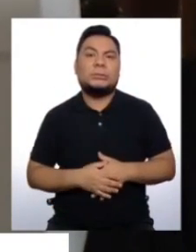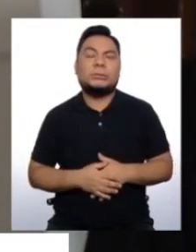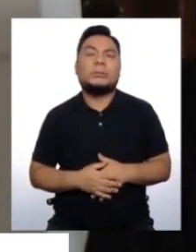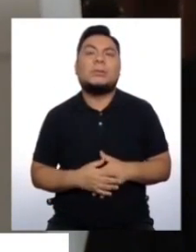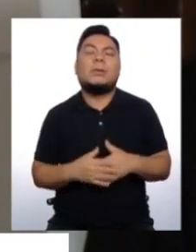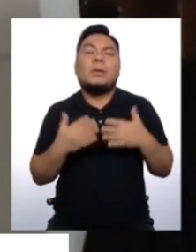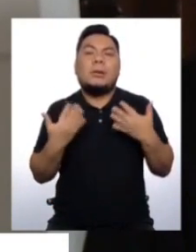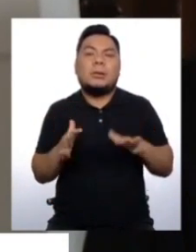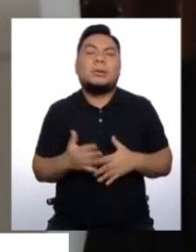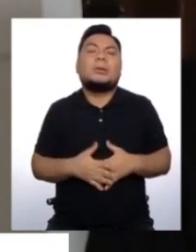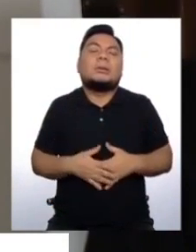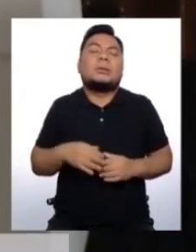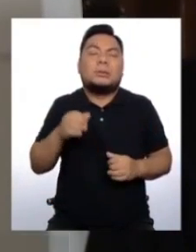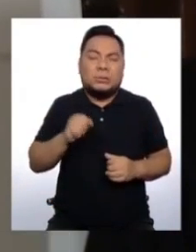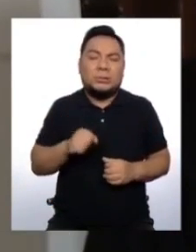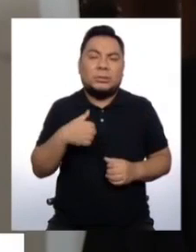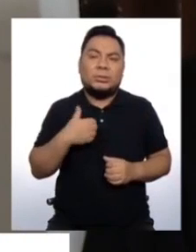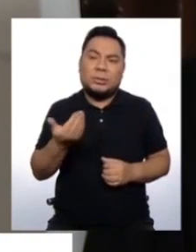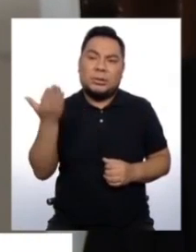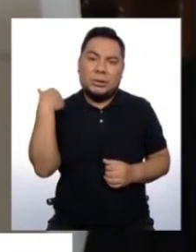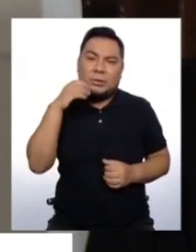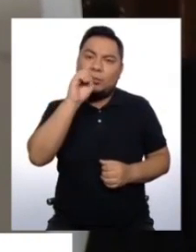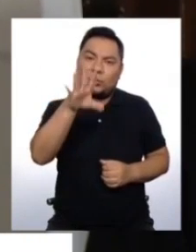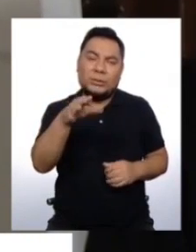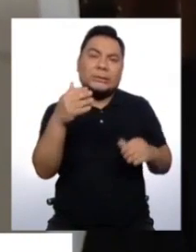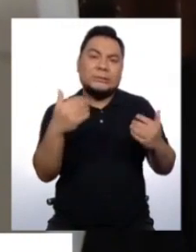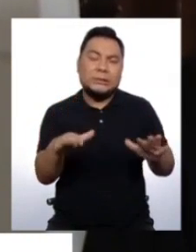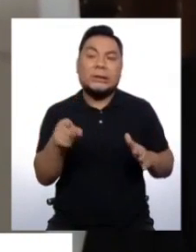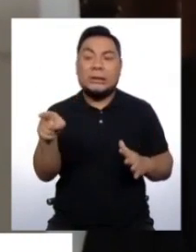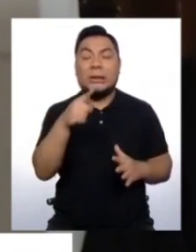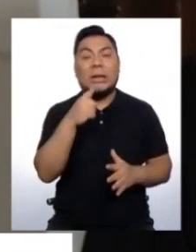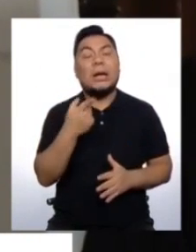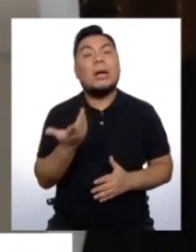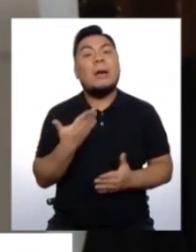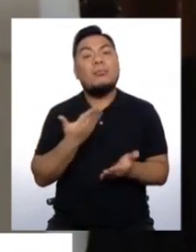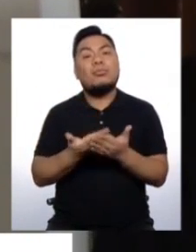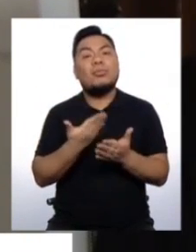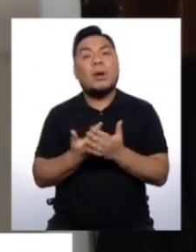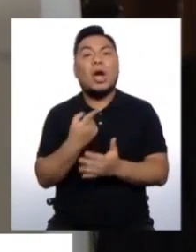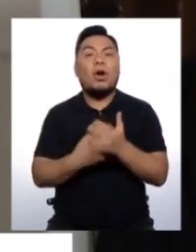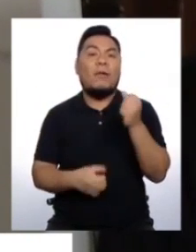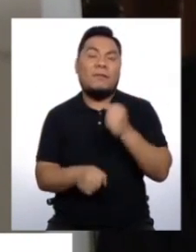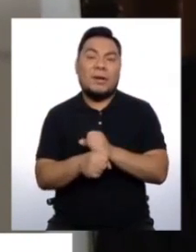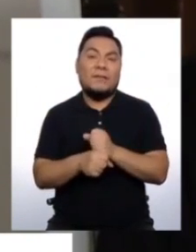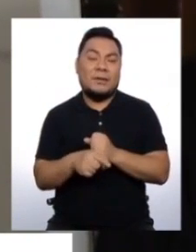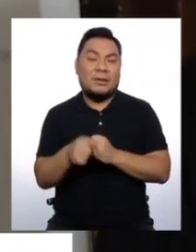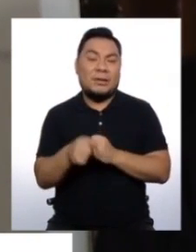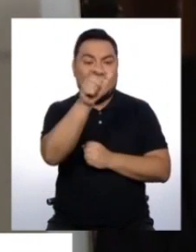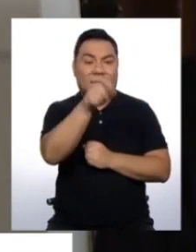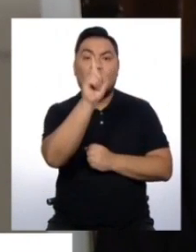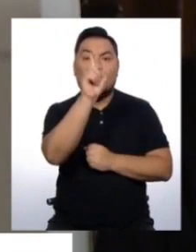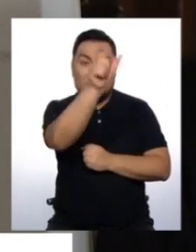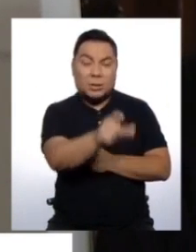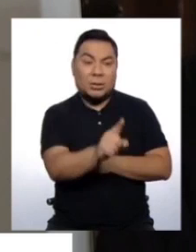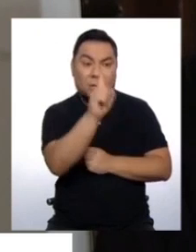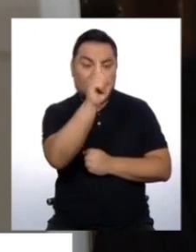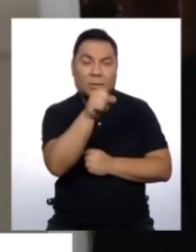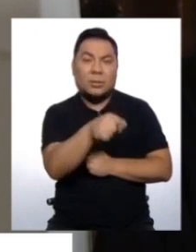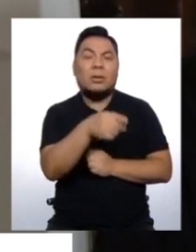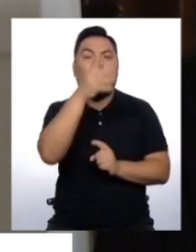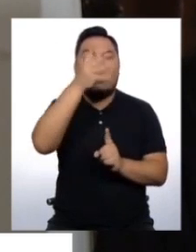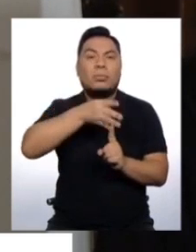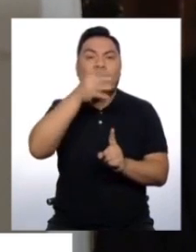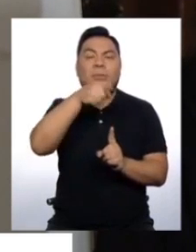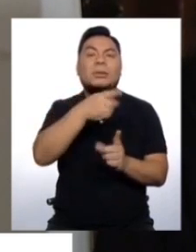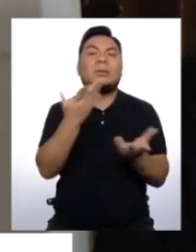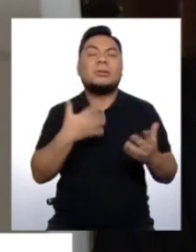Hemos explicado en varias oportunidades que la prueba más confiable para un diagnóstico individual es la prueba